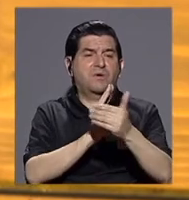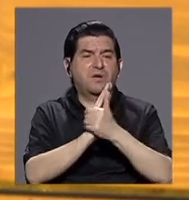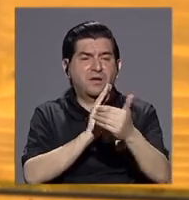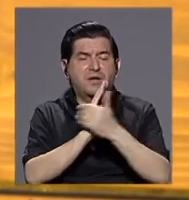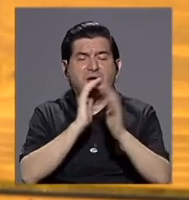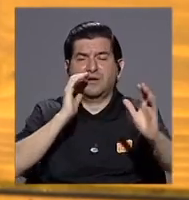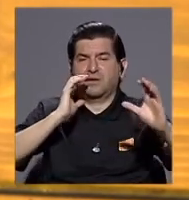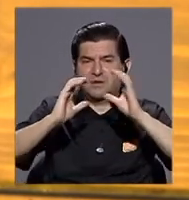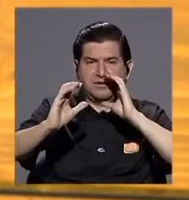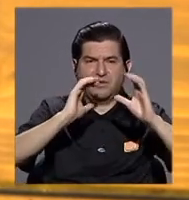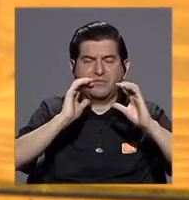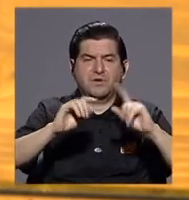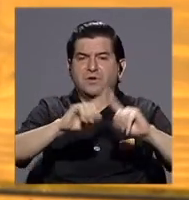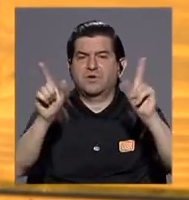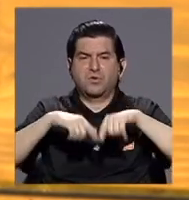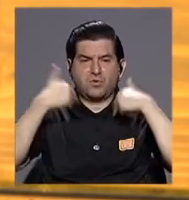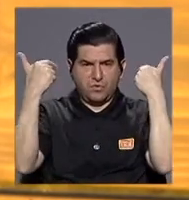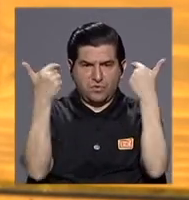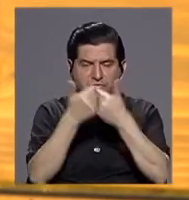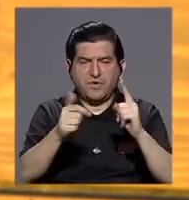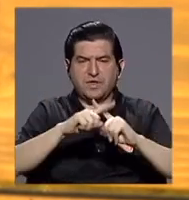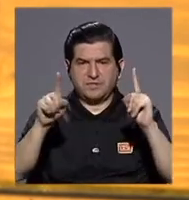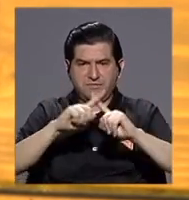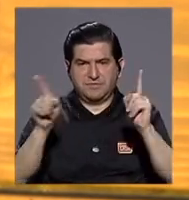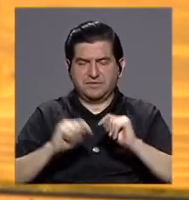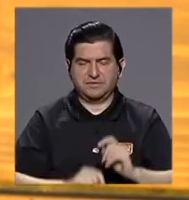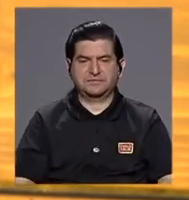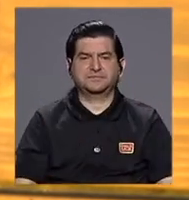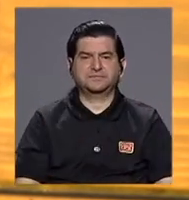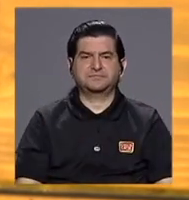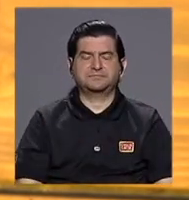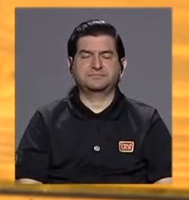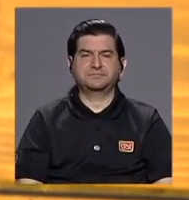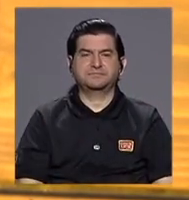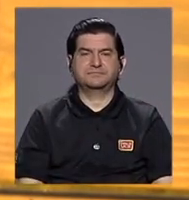de comunicarse con muchos grupos, con distintos grupos.